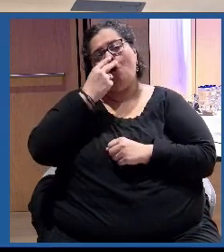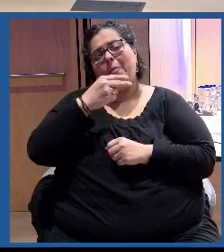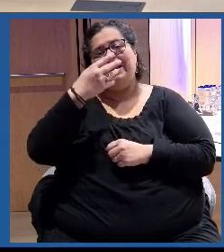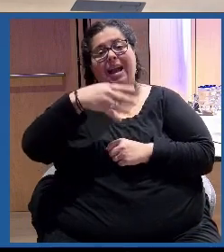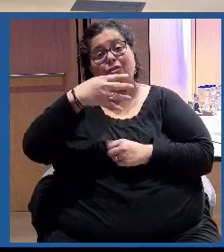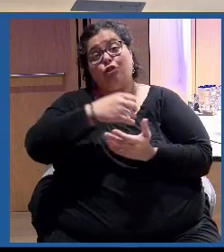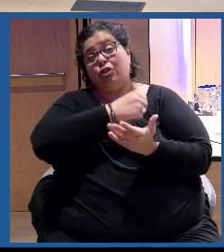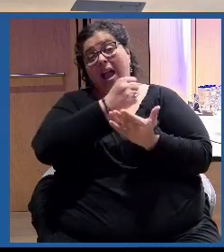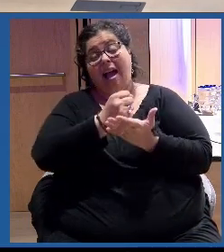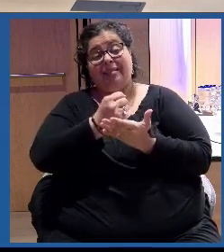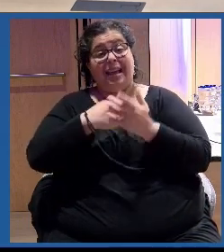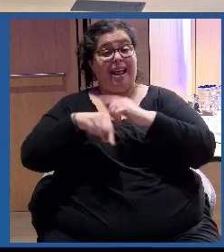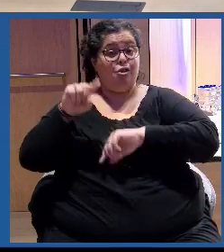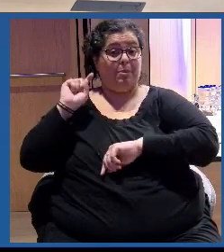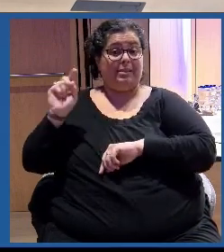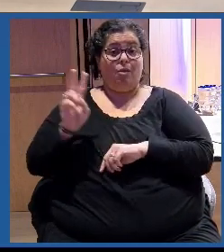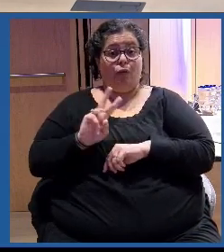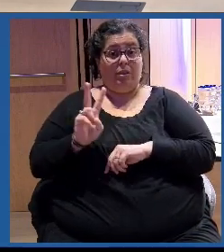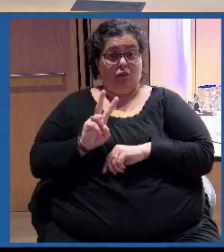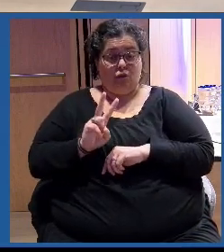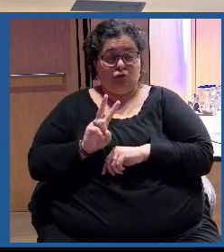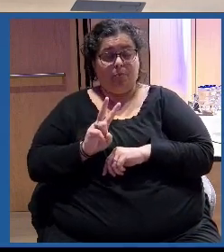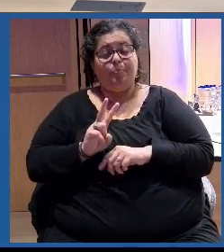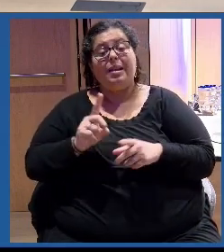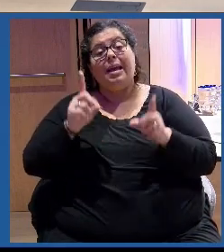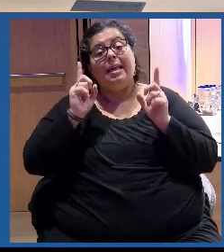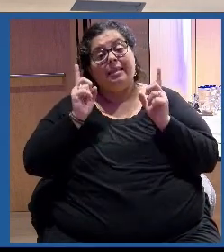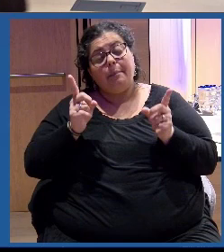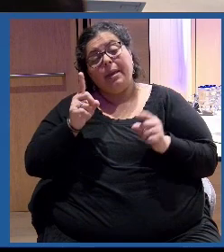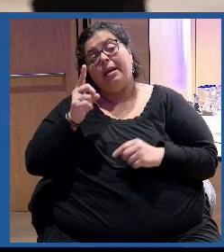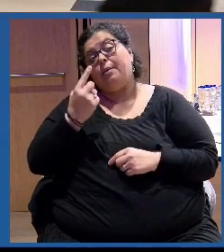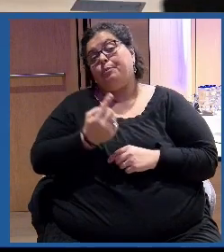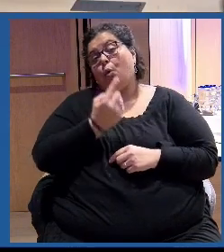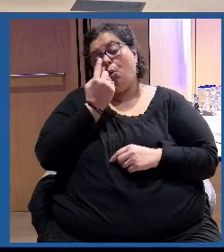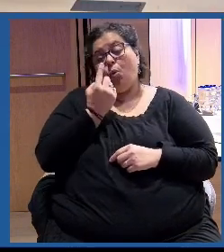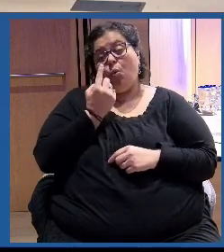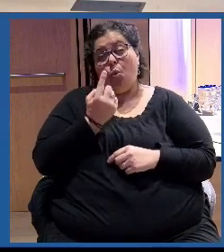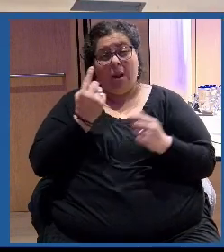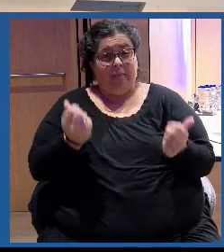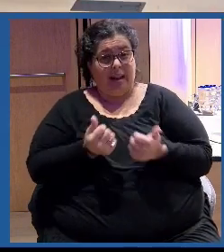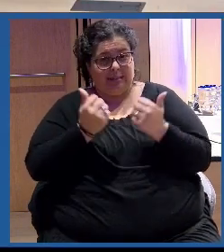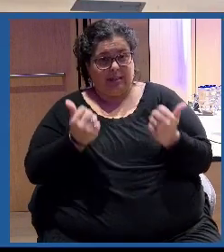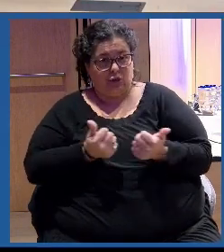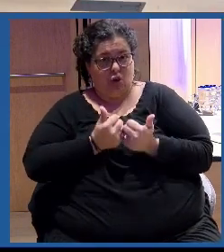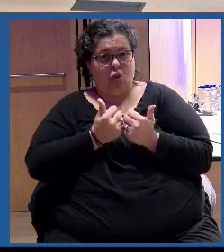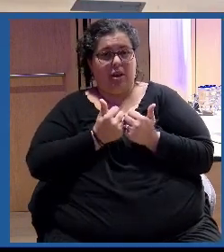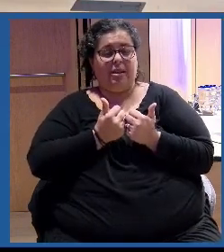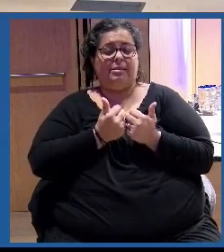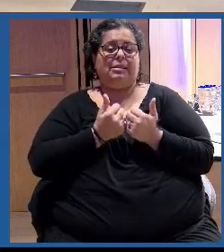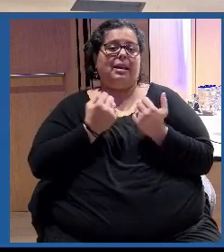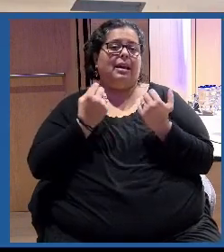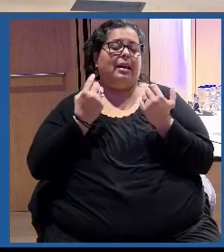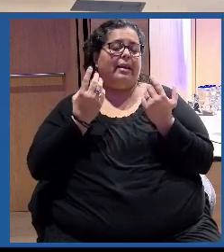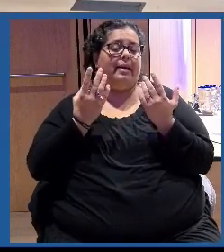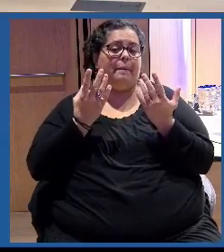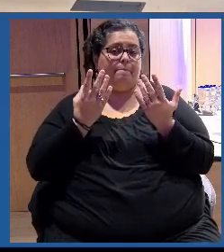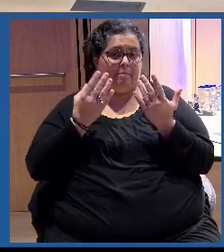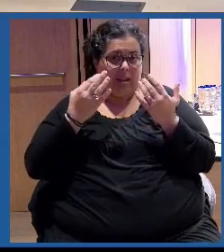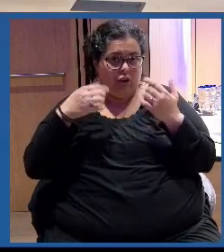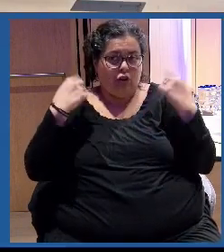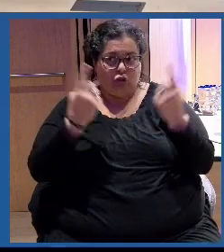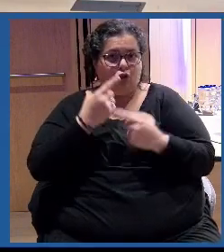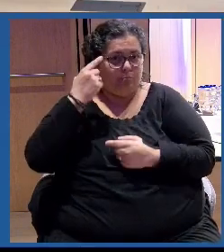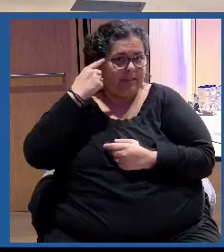2022. Y justo una de las acciones que precisamente